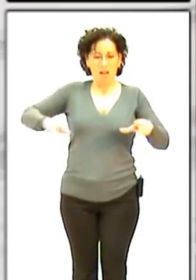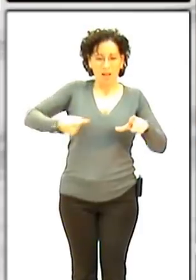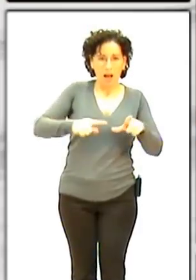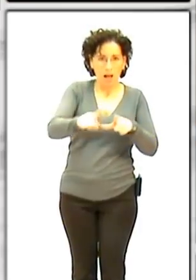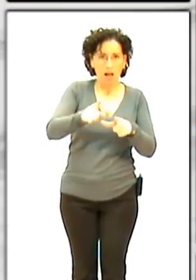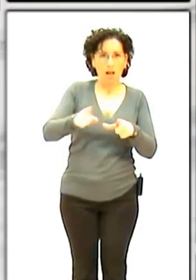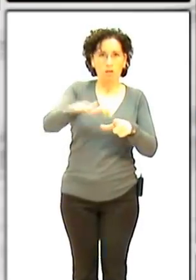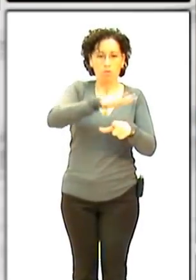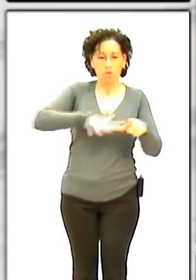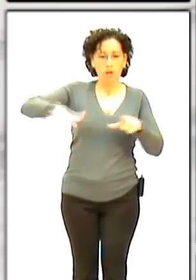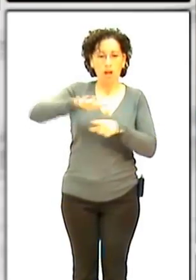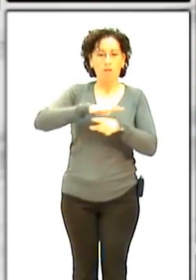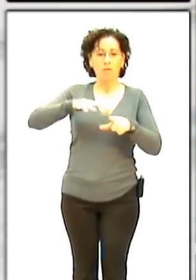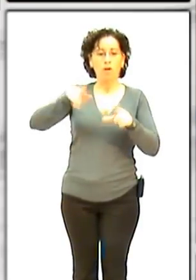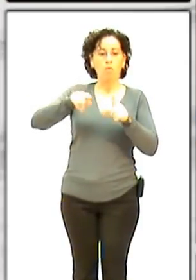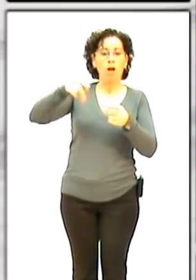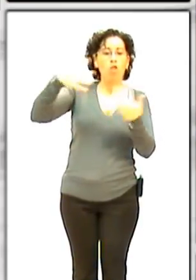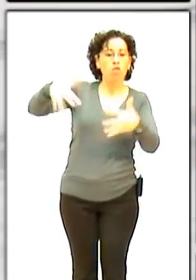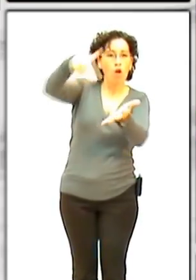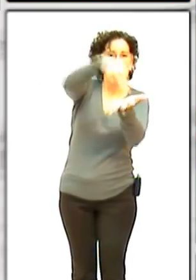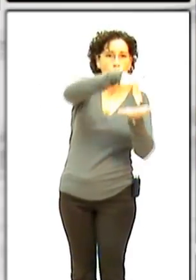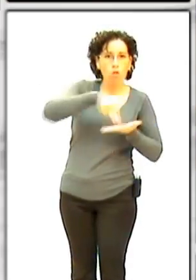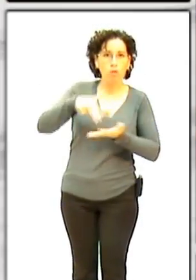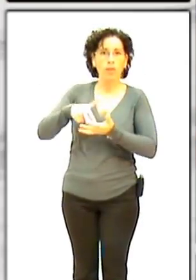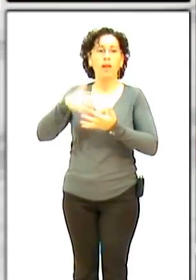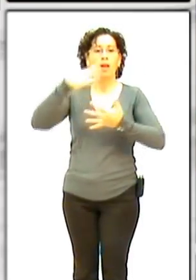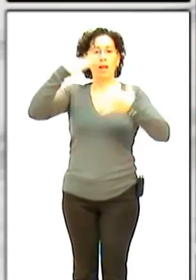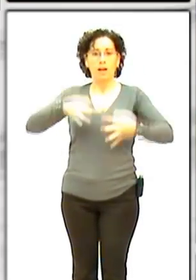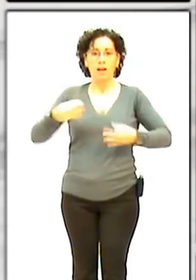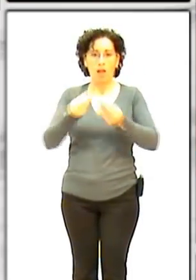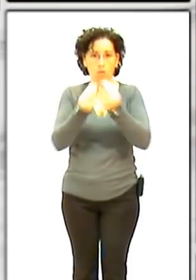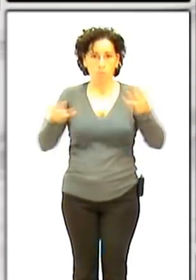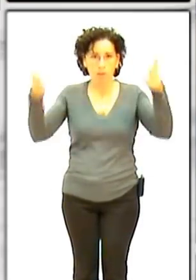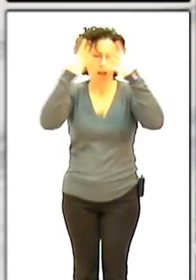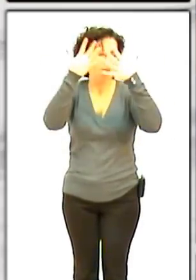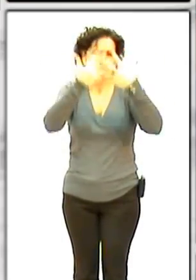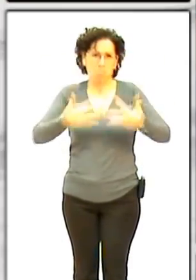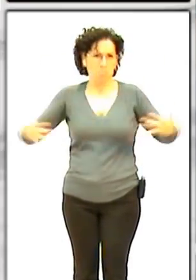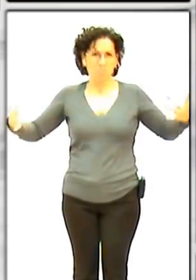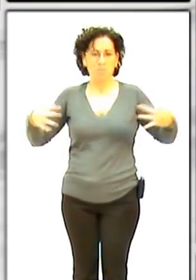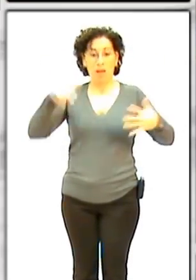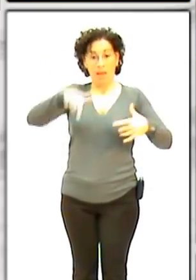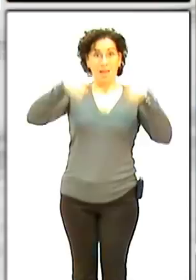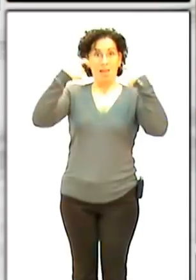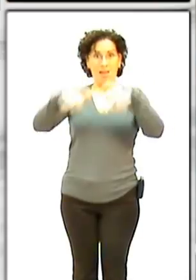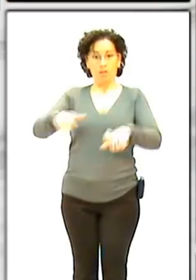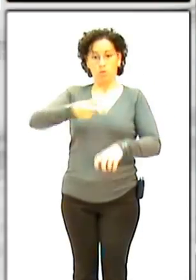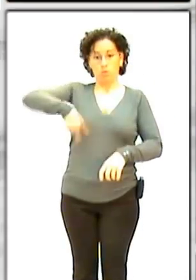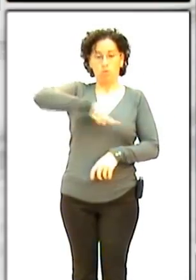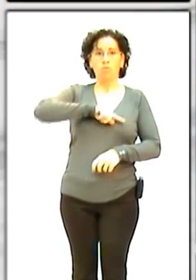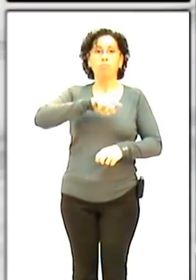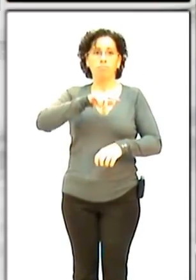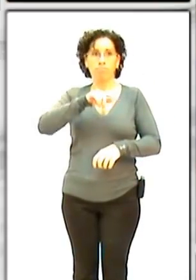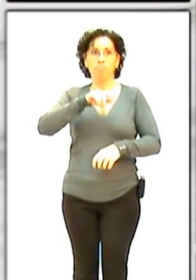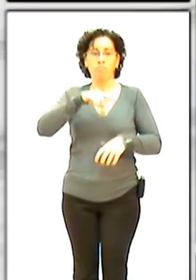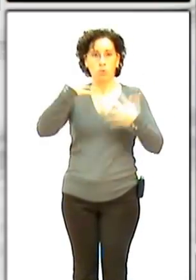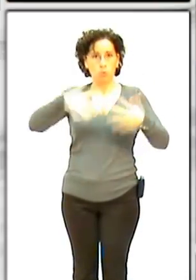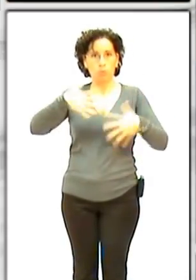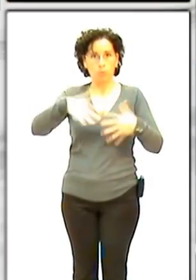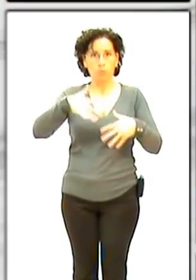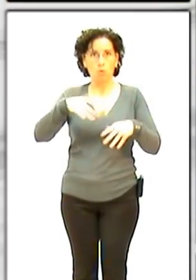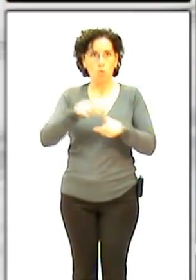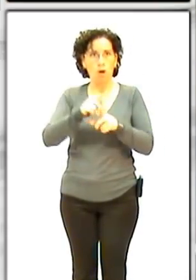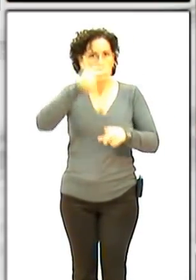cartografía, posicionamiento, realidad aumentada, etcétera, ¿no? Es un área en la que también nosotros estamos